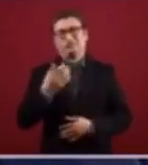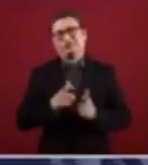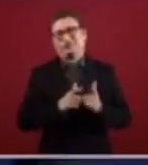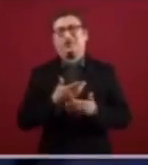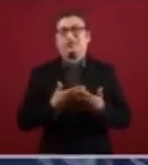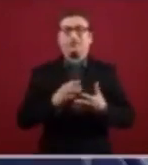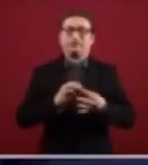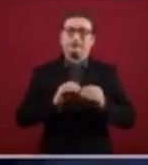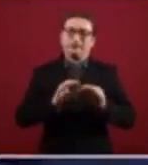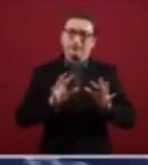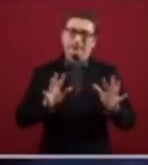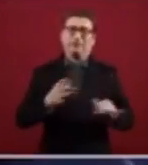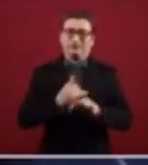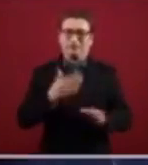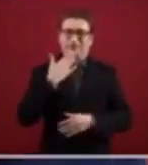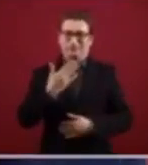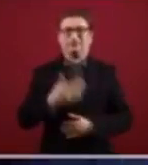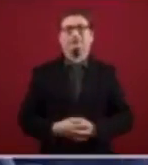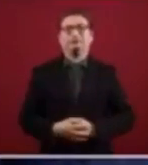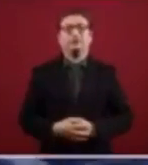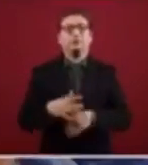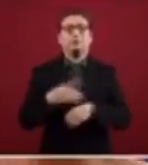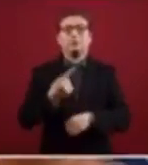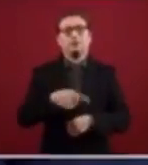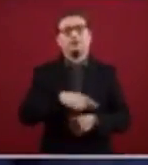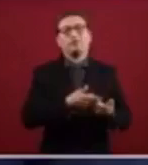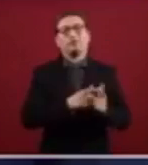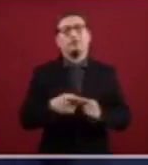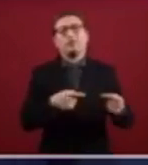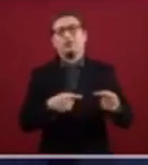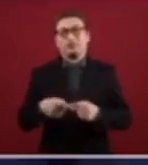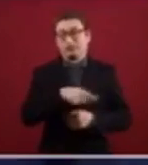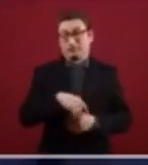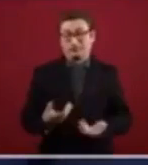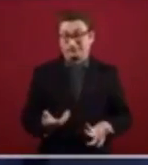pero ahora quiero que se informe bien. Todo esto porque nuestros adversarios,